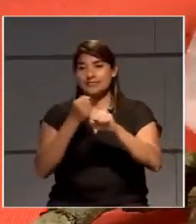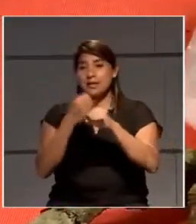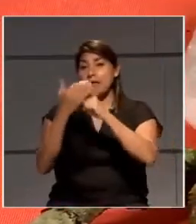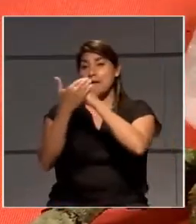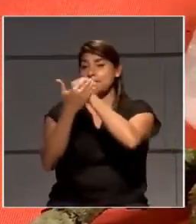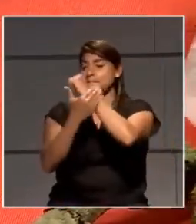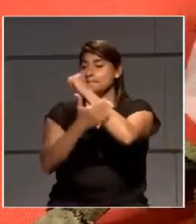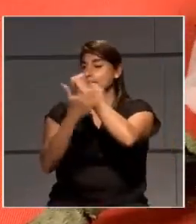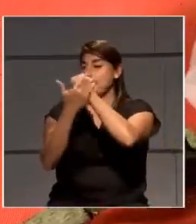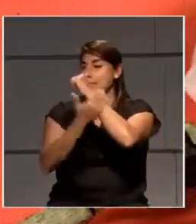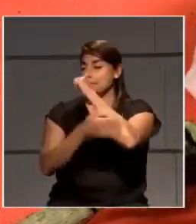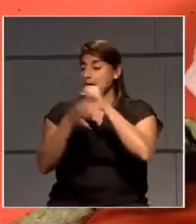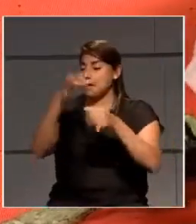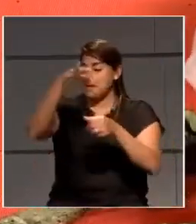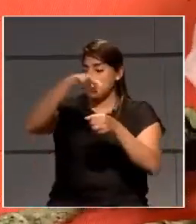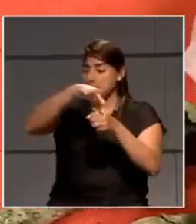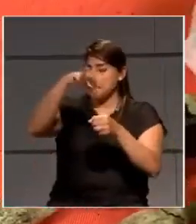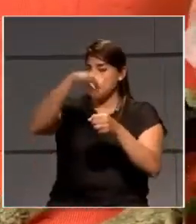madera.